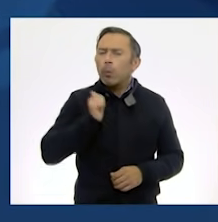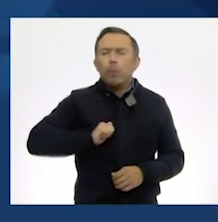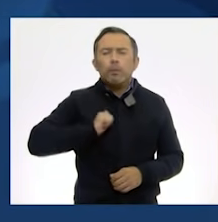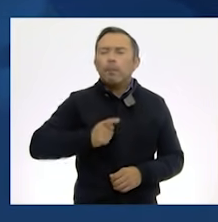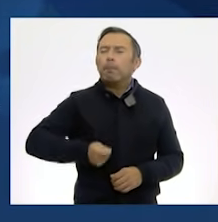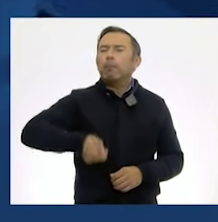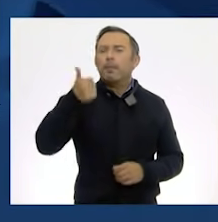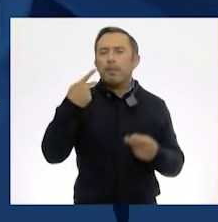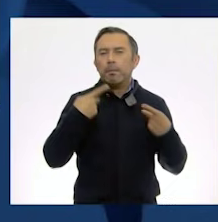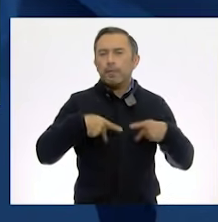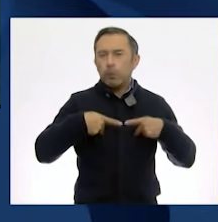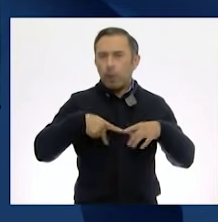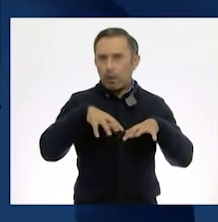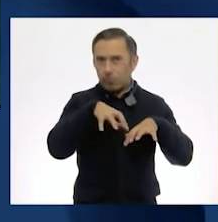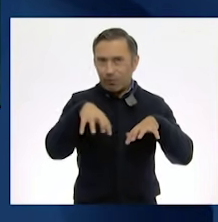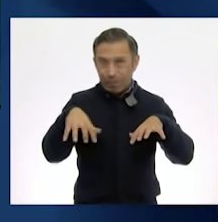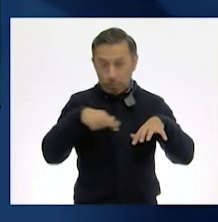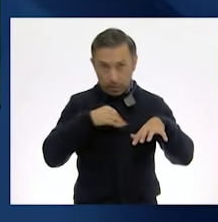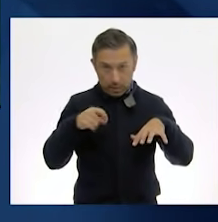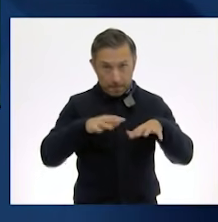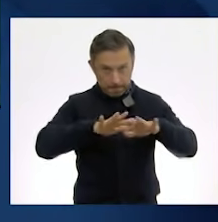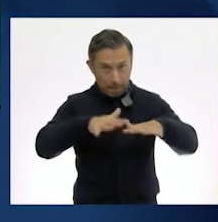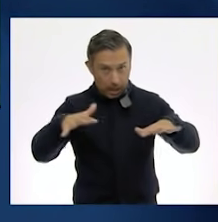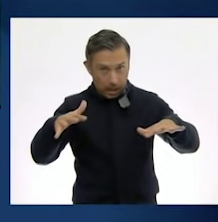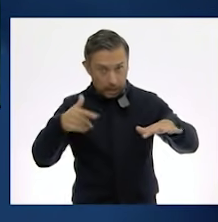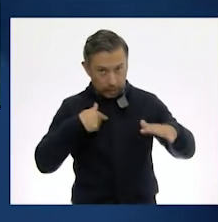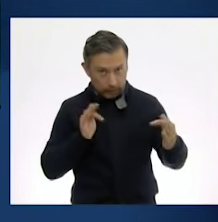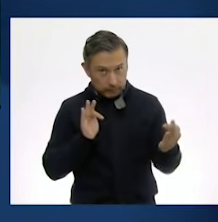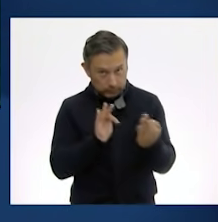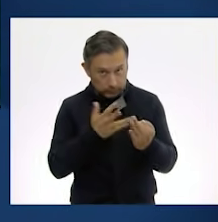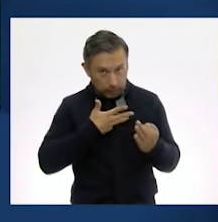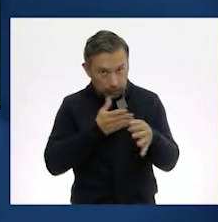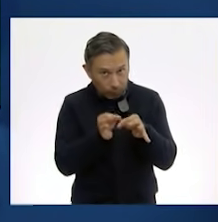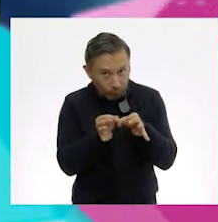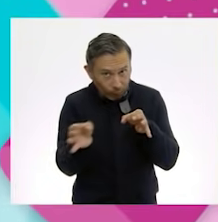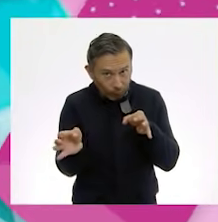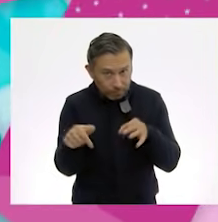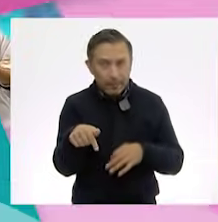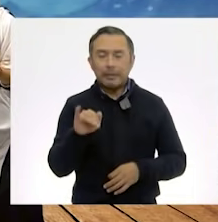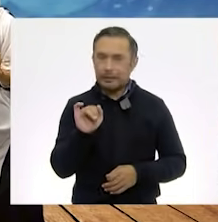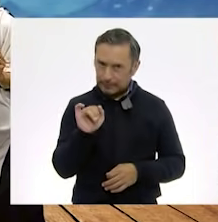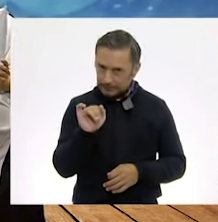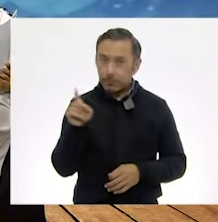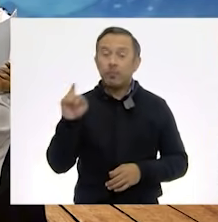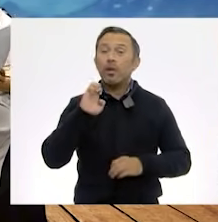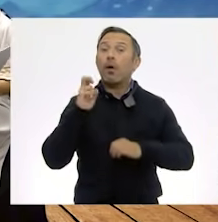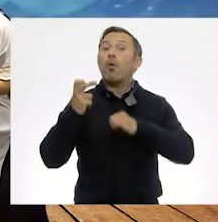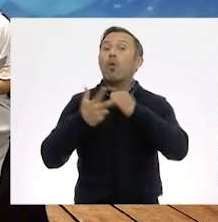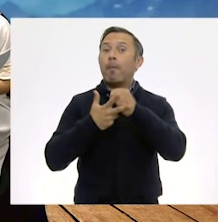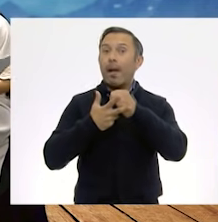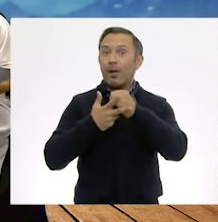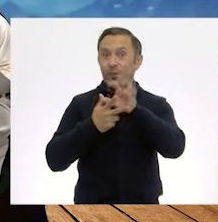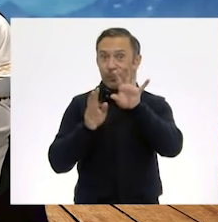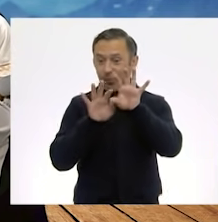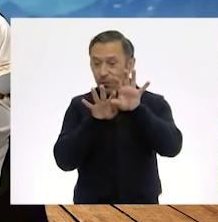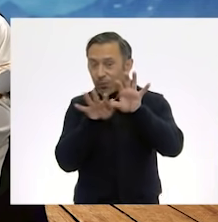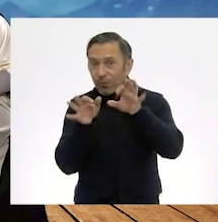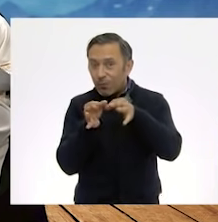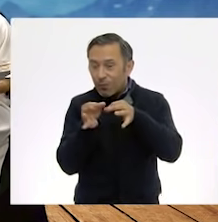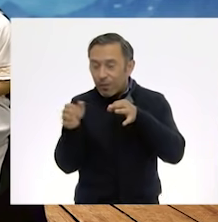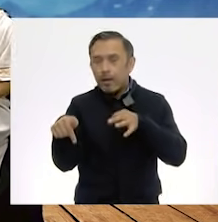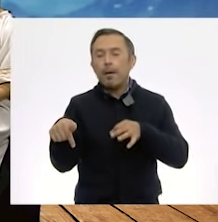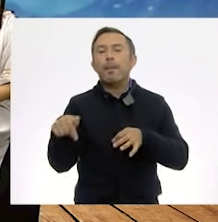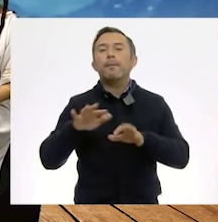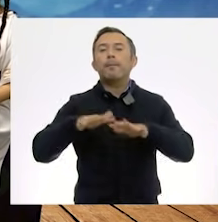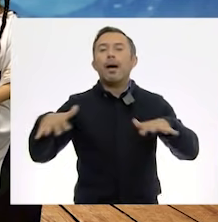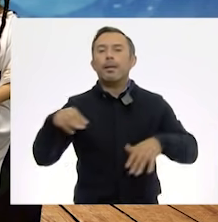asentaron cerca de algún mar? Sí, por supuesto. En el mar Mediterráneo fue fundamental para el desarrollo de las primeras